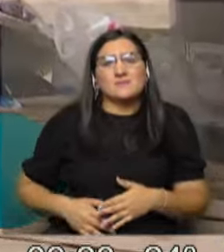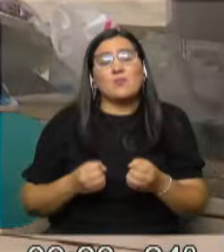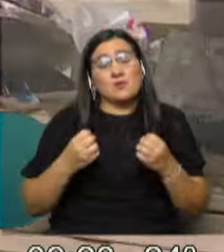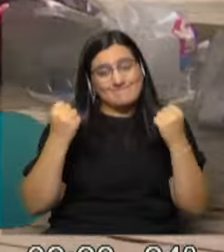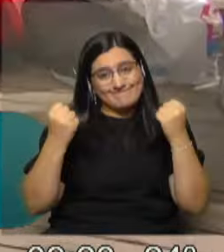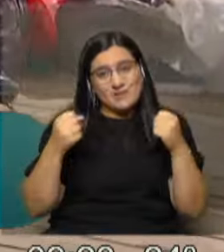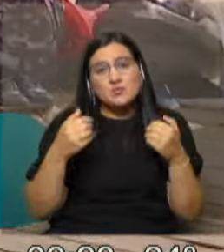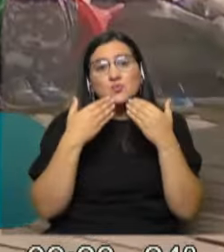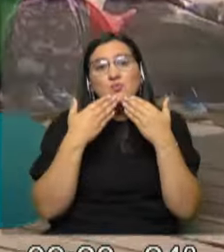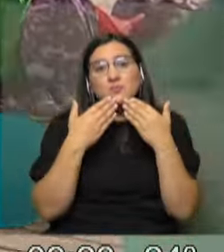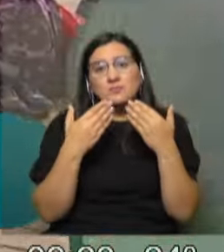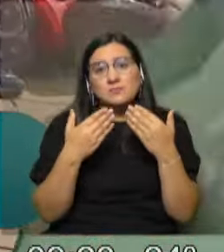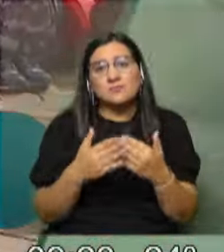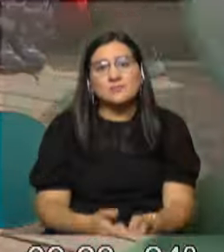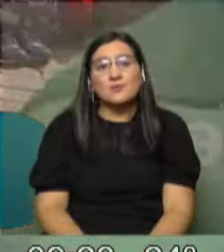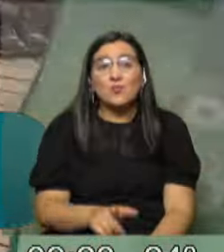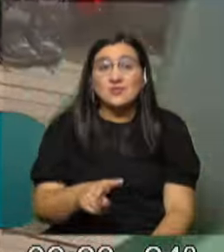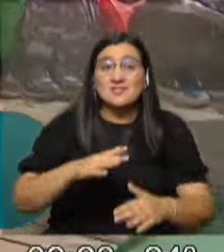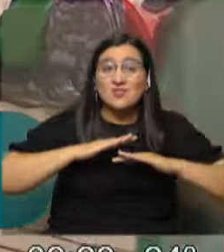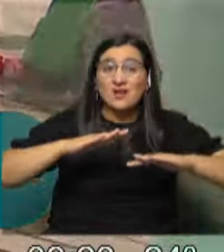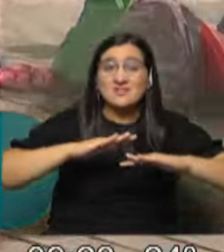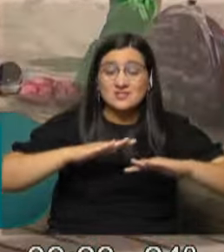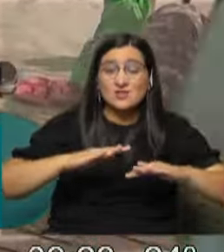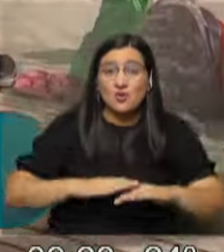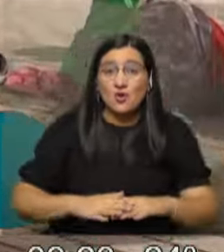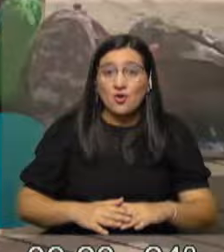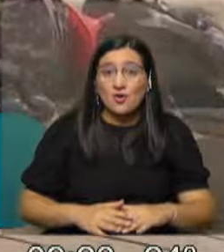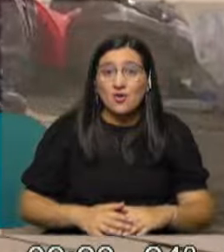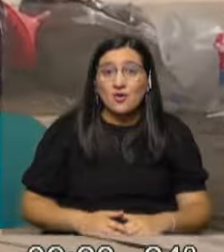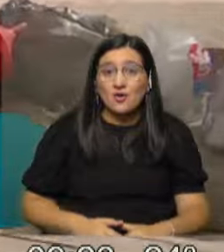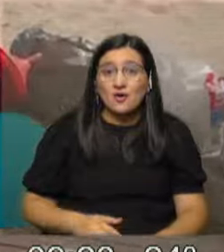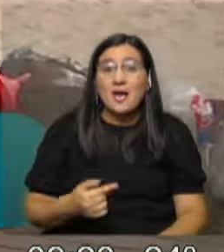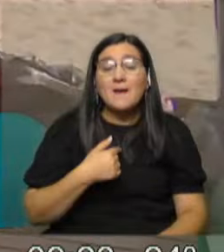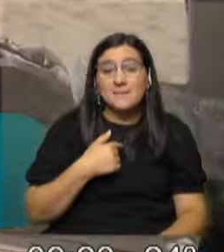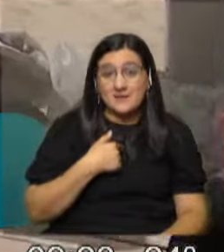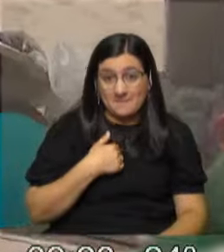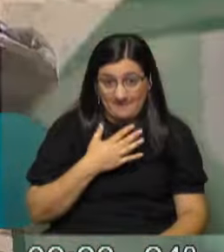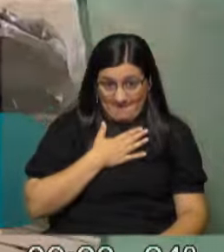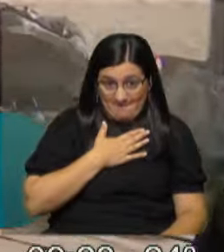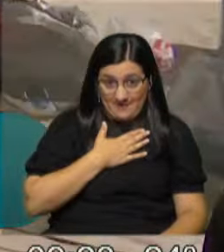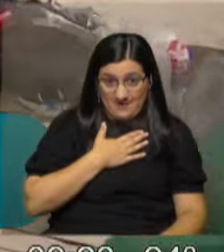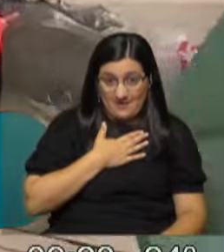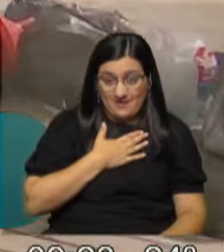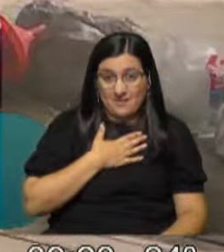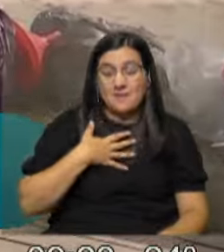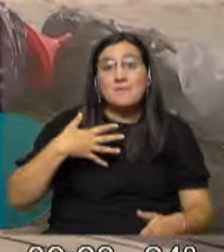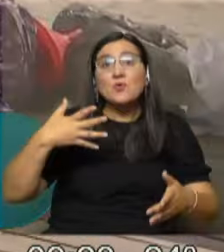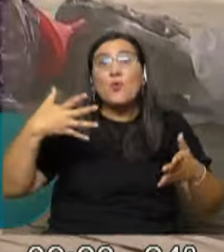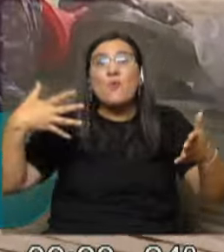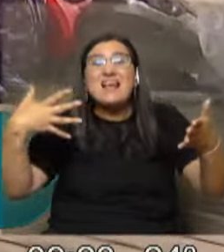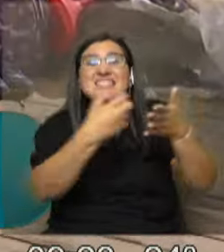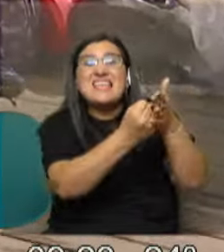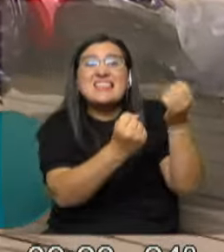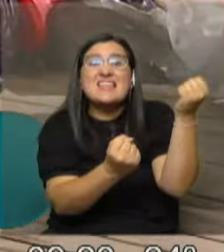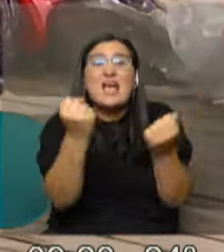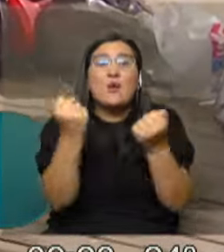arriba, gracias, ¿eh? El vecino acá vino a hacer ejercicio. Kevin, ¿qué está haciendo la playa? ¿Vino a hacer ejercicio o no? A mí me atropelló un auto